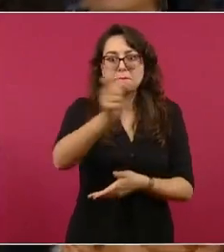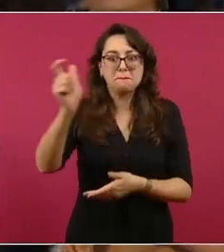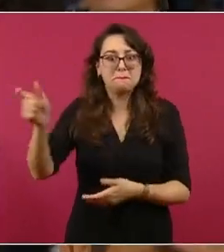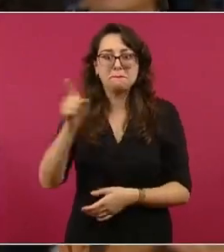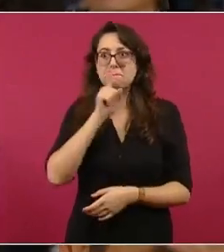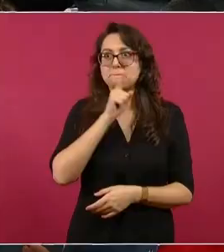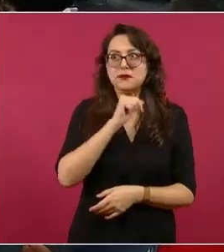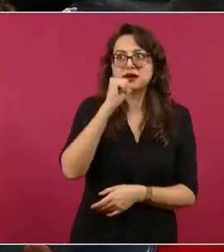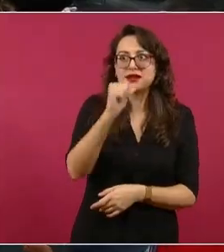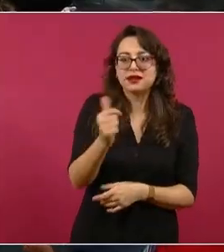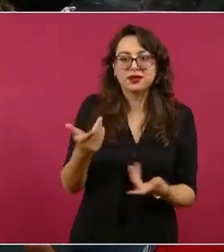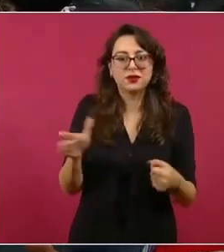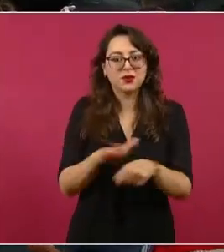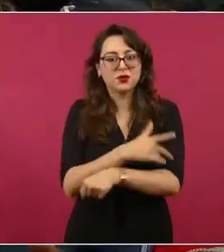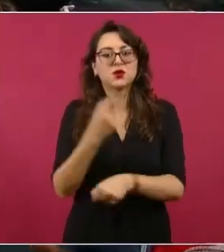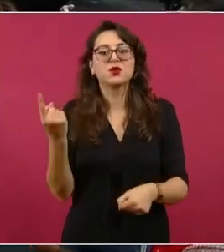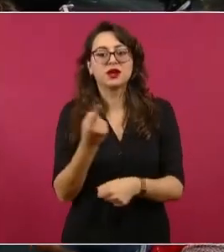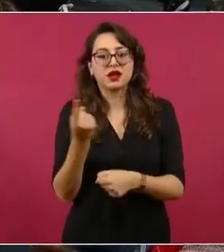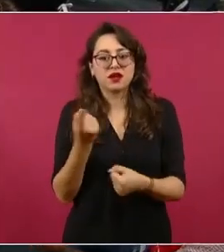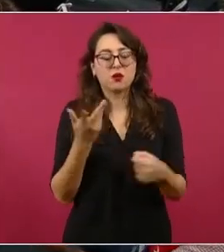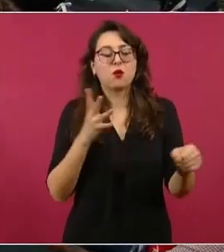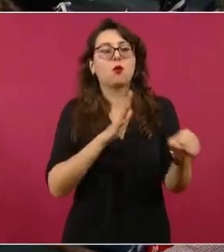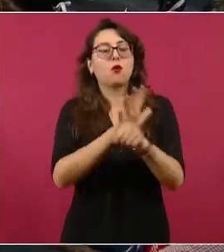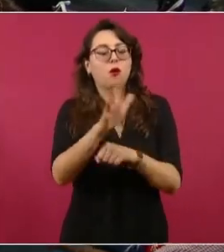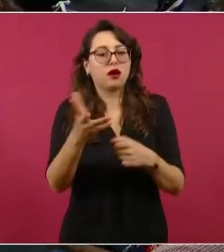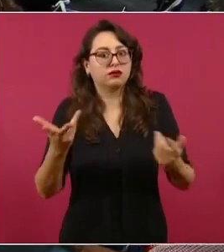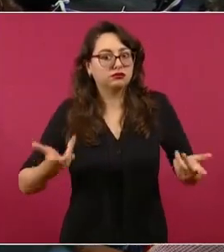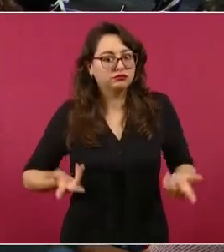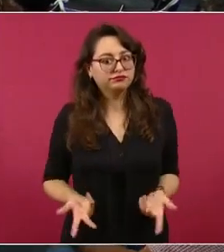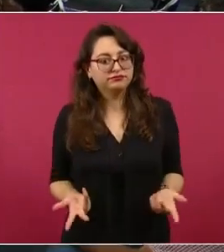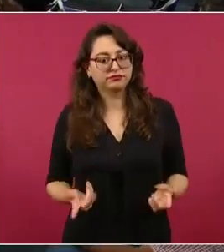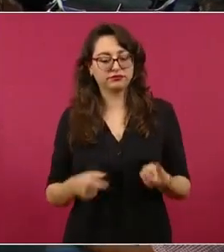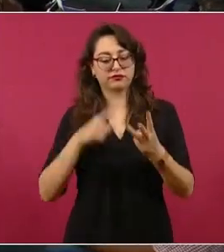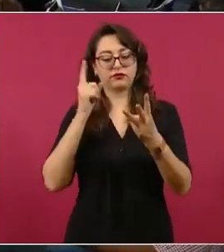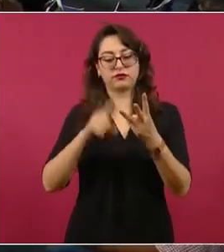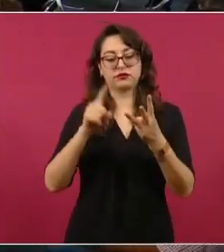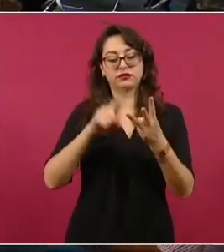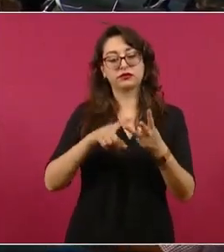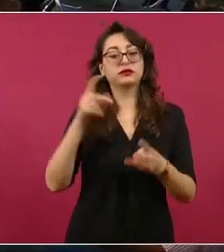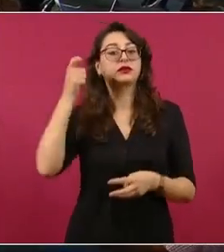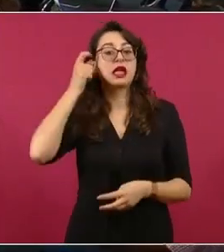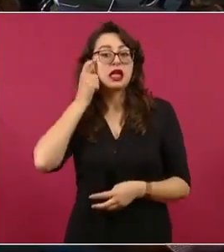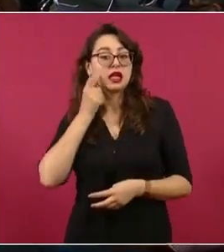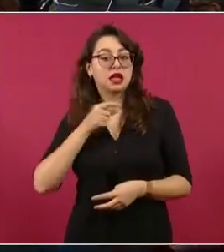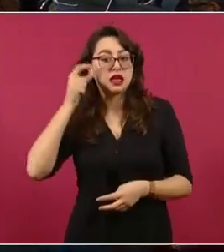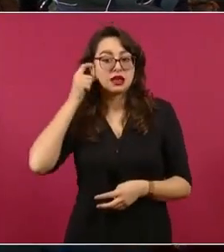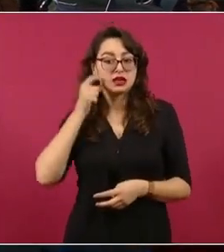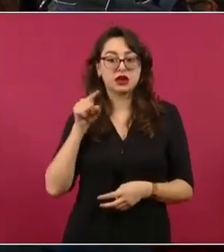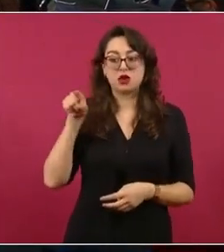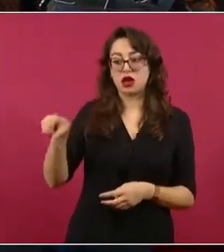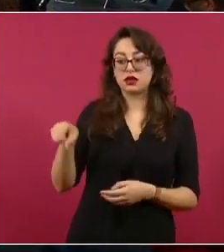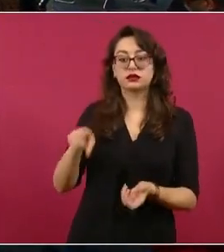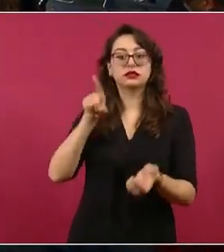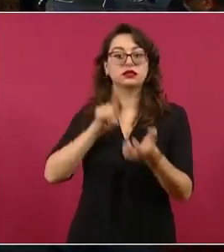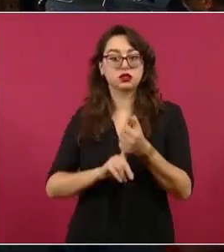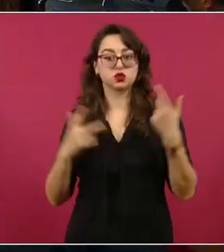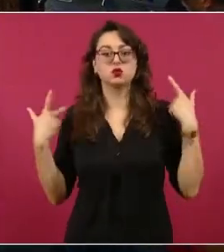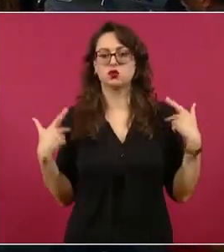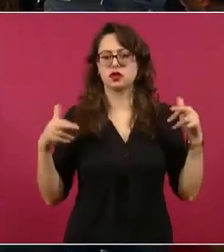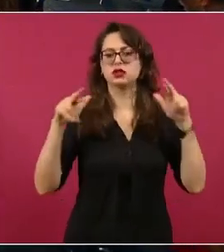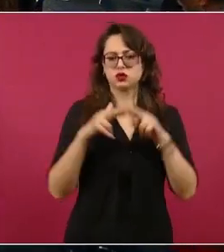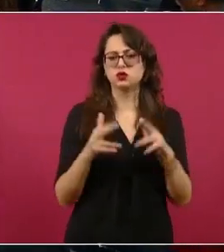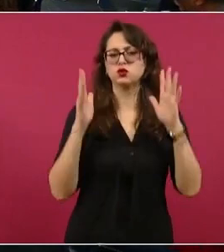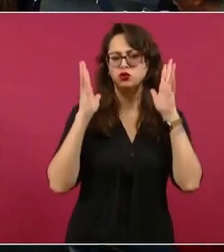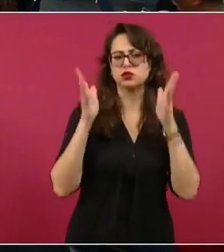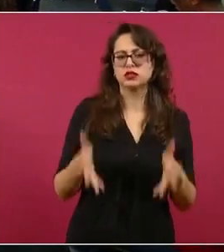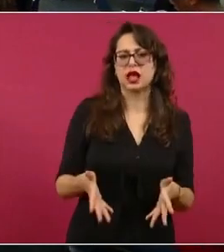caso es el tema de Guerrero, que incluso bueno, ya han recibido a los profesores, pero bueno, pues